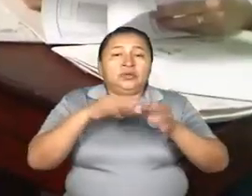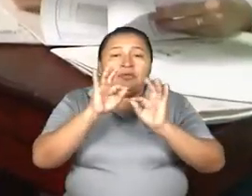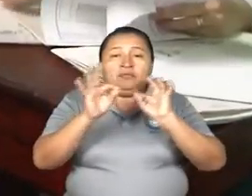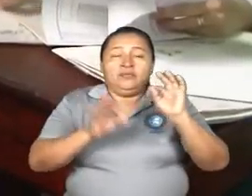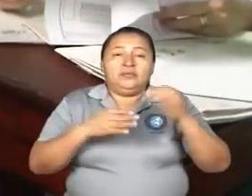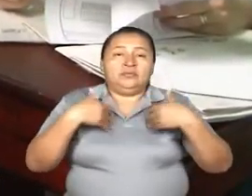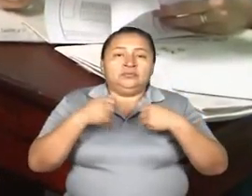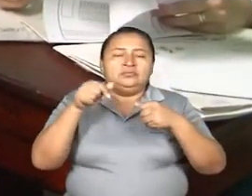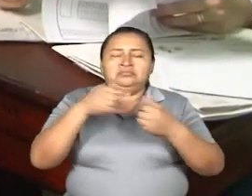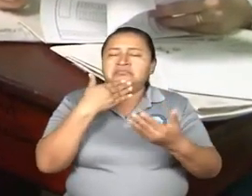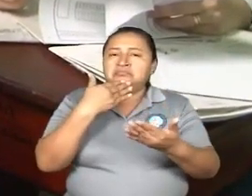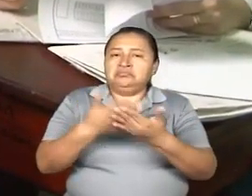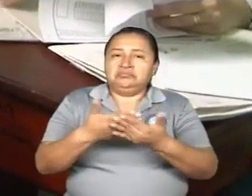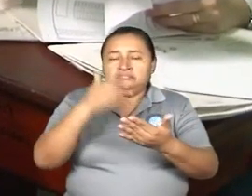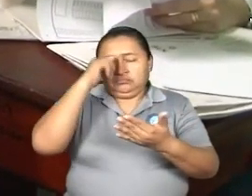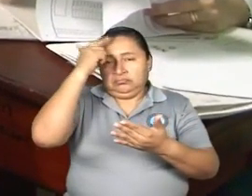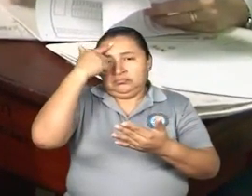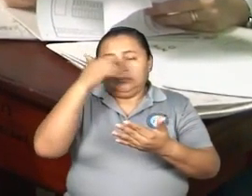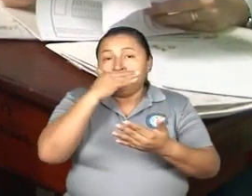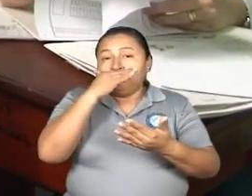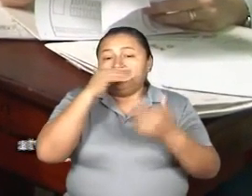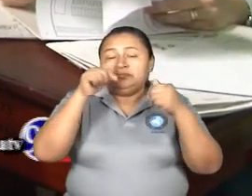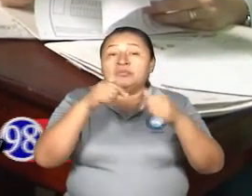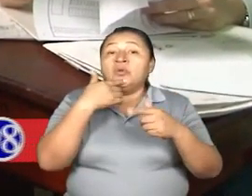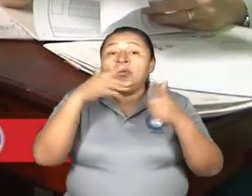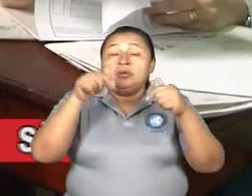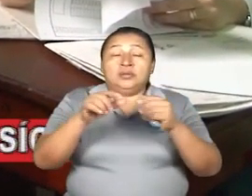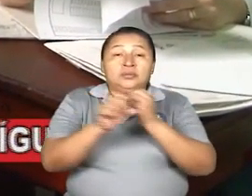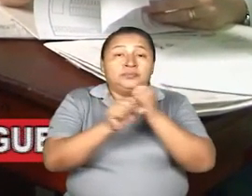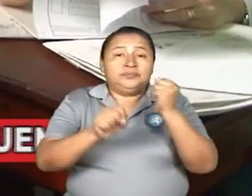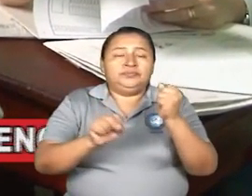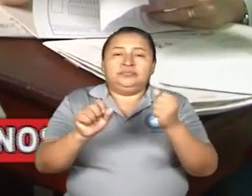su agradecimiento con el gobierno sandinista, pues estas jornadas